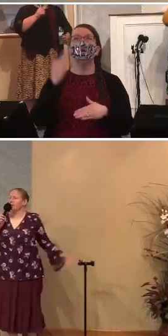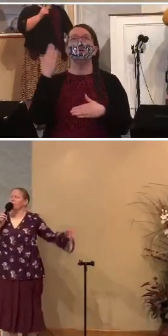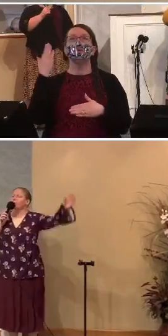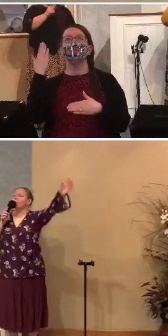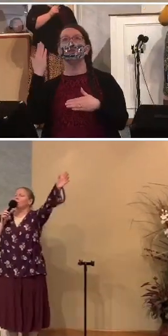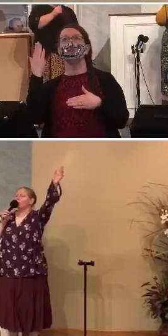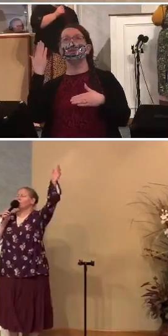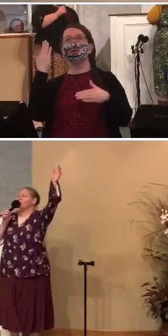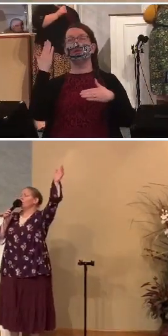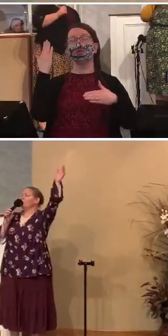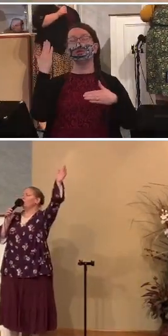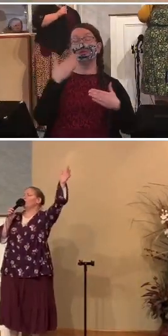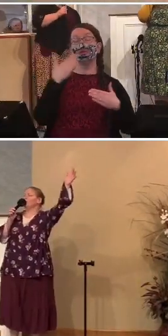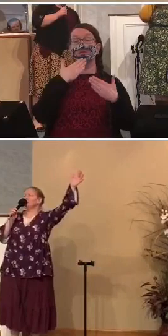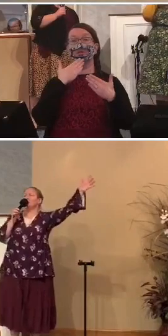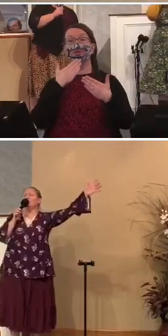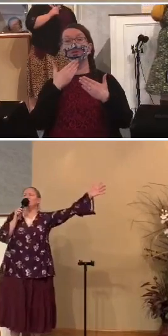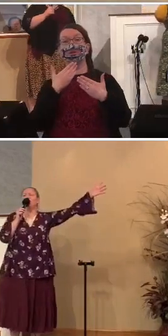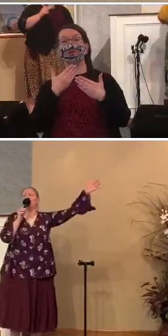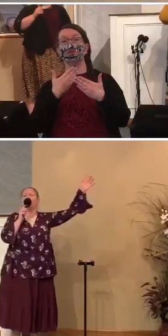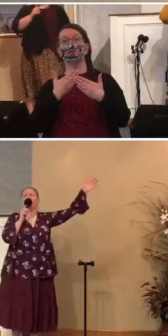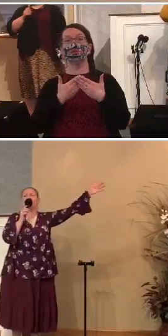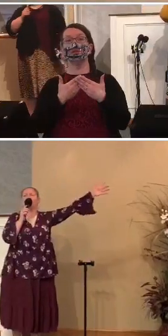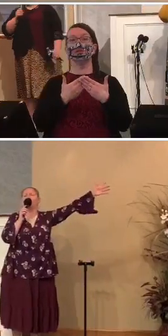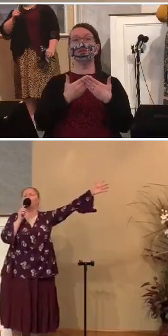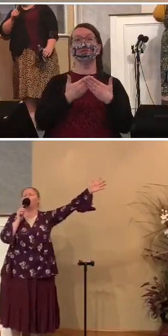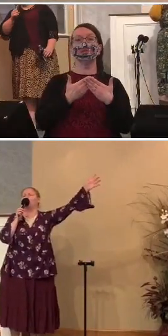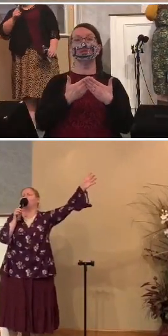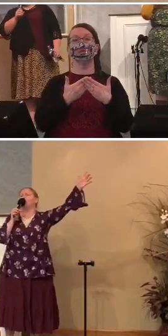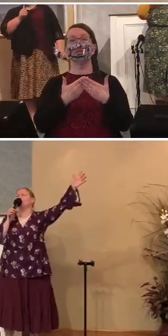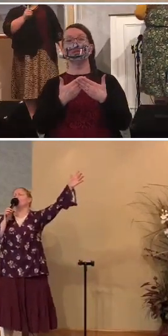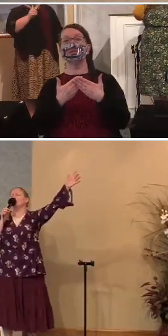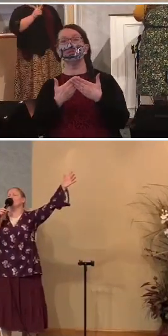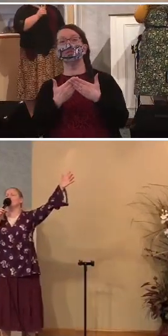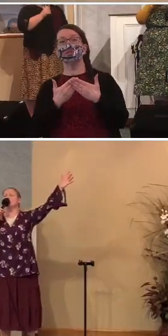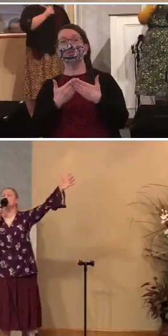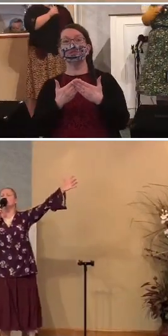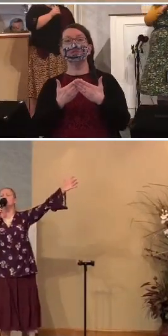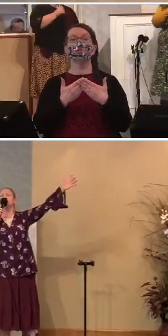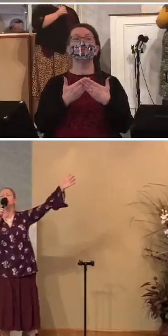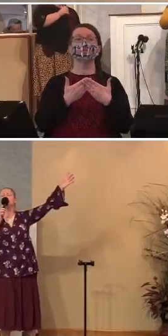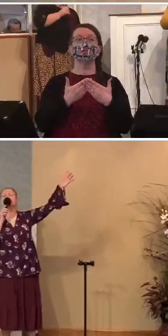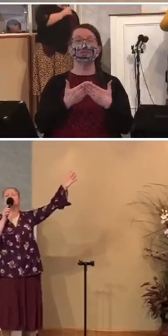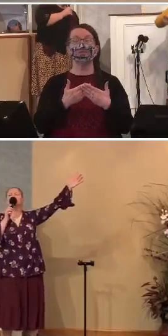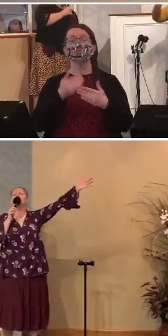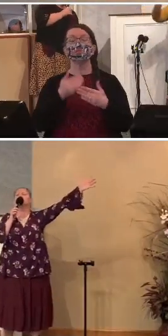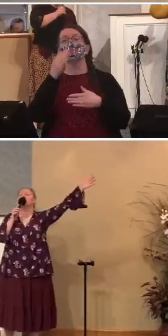Piensa en lo que Él ha hecho por ti. Piensa en todas las veces que Él ha bendecido tu vida.